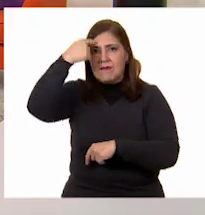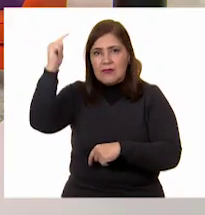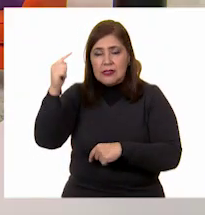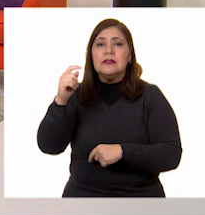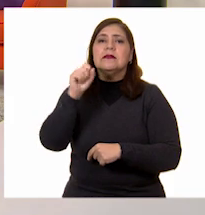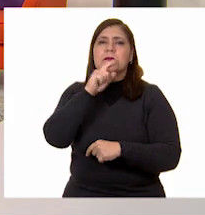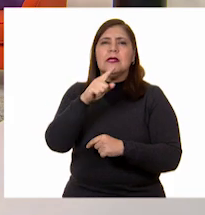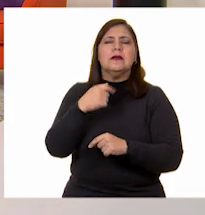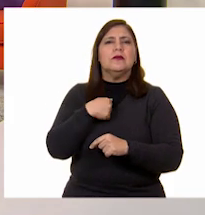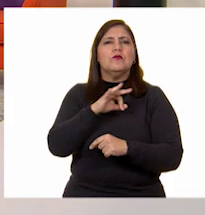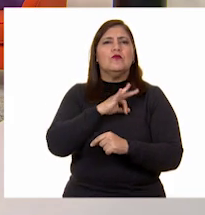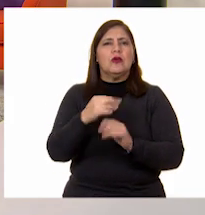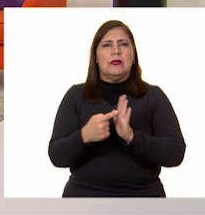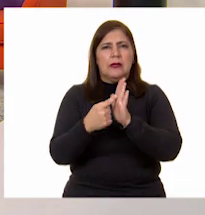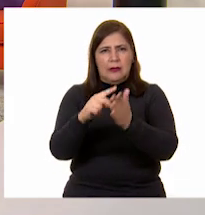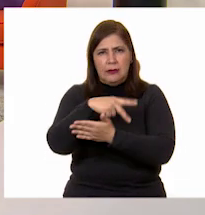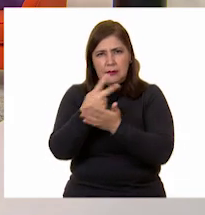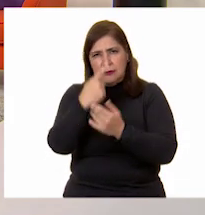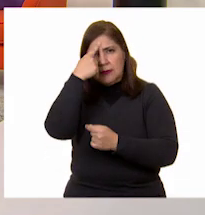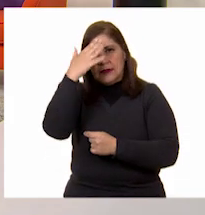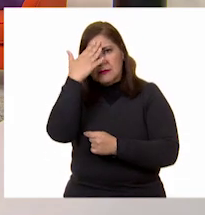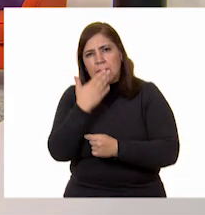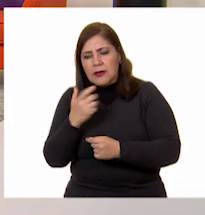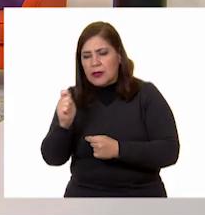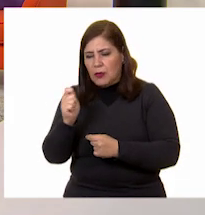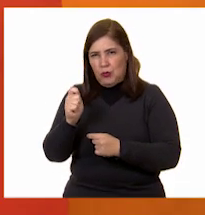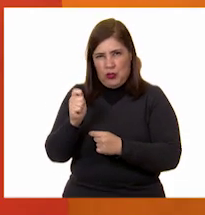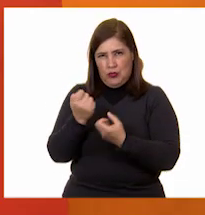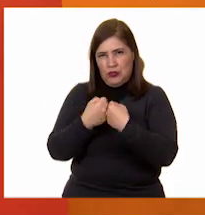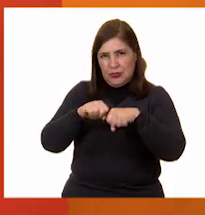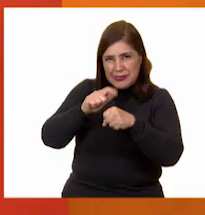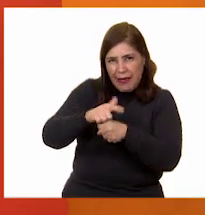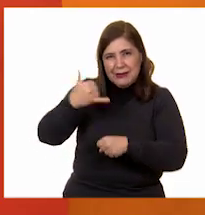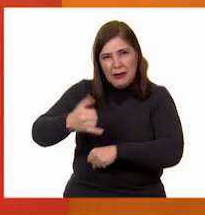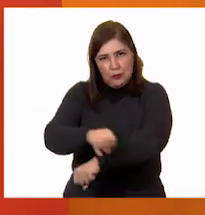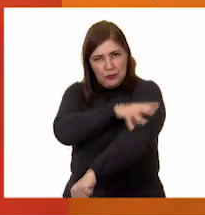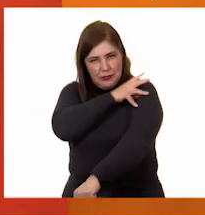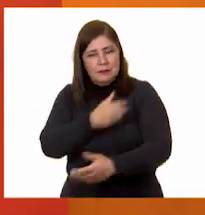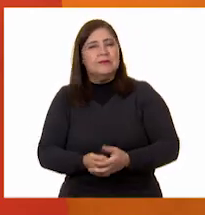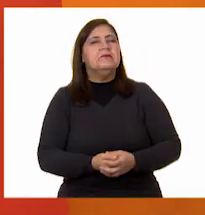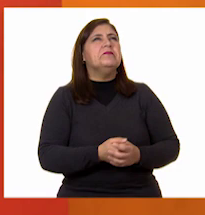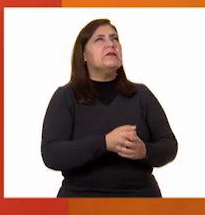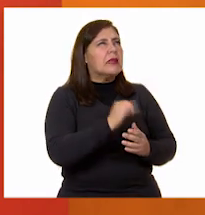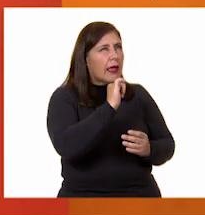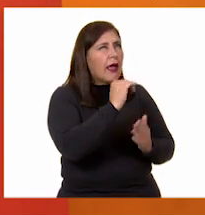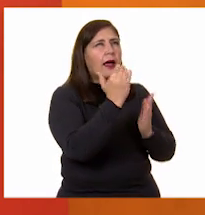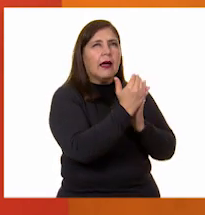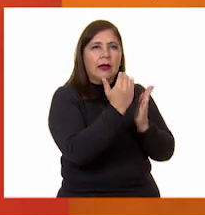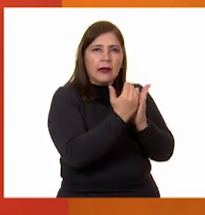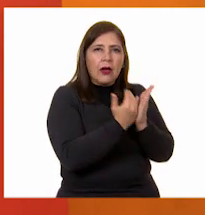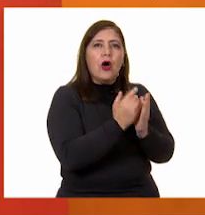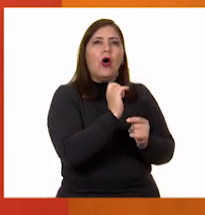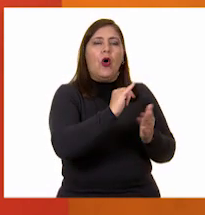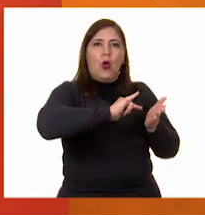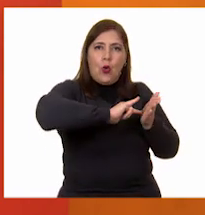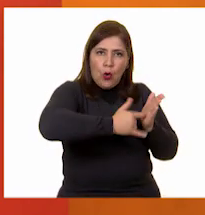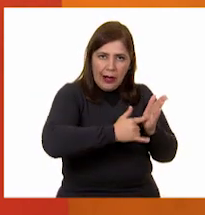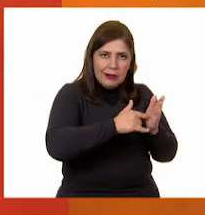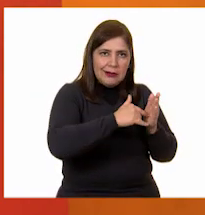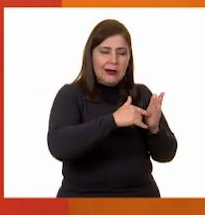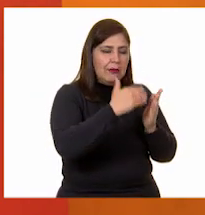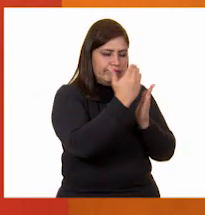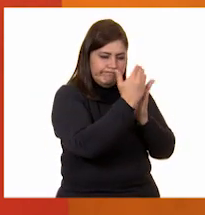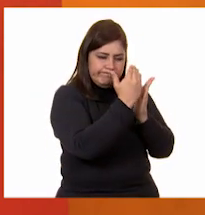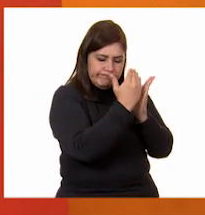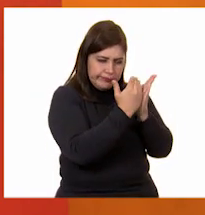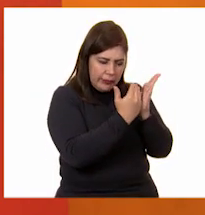en el programa de desarrollo de habilidades socioemocionales. Claro, ahí pusimos horarios y con ayuda de dibujos describíamos